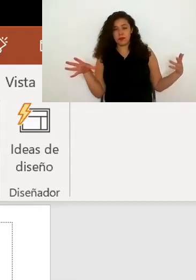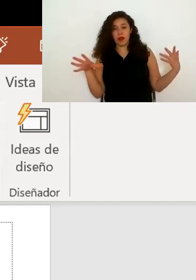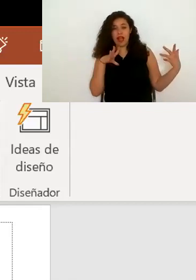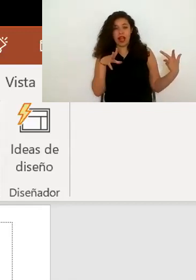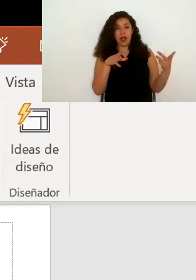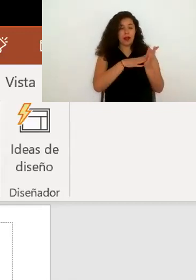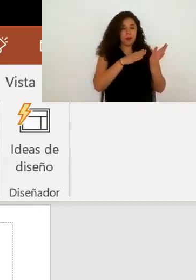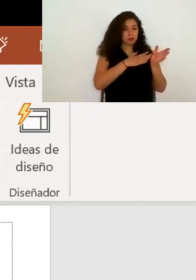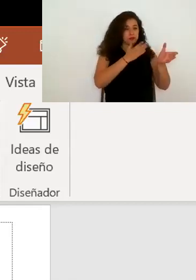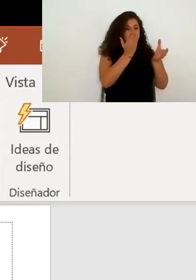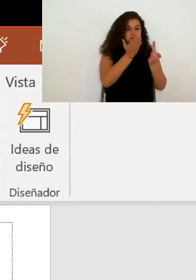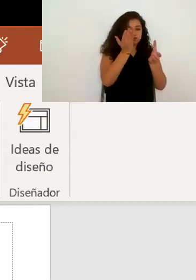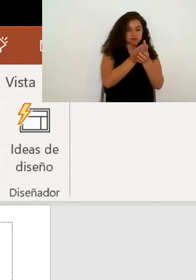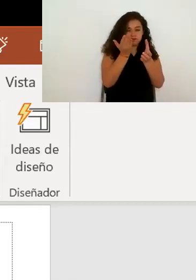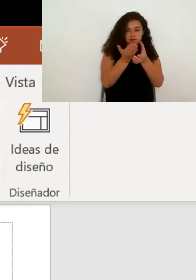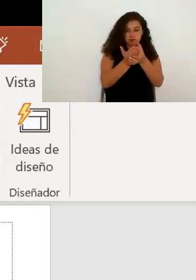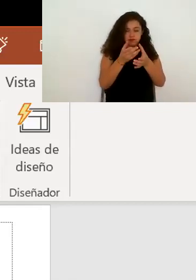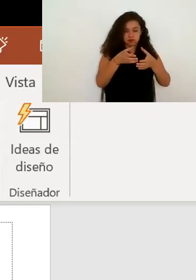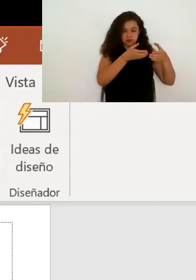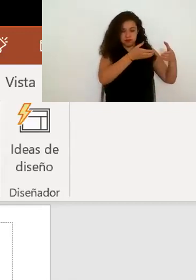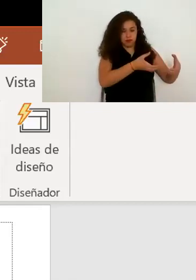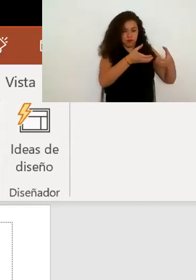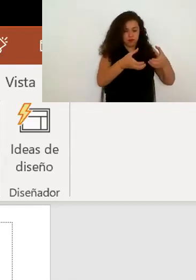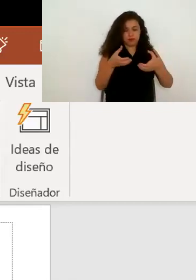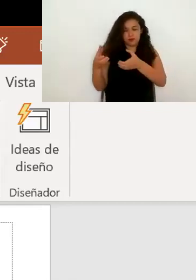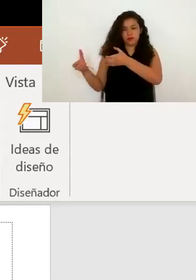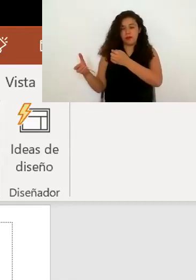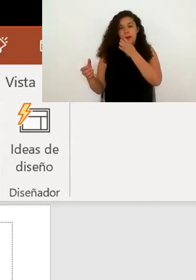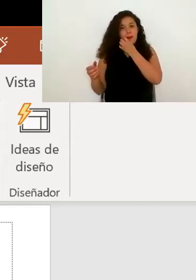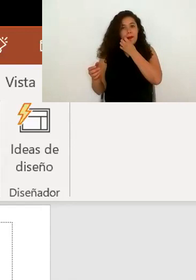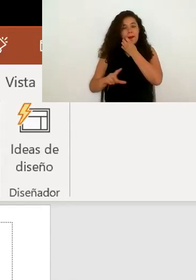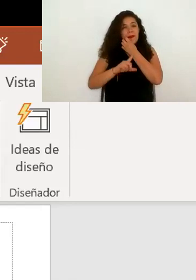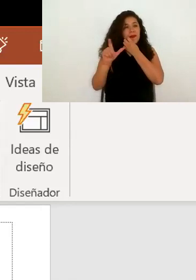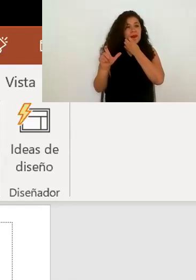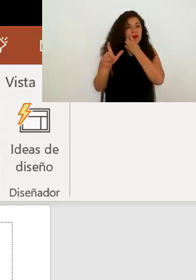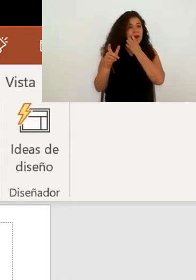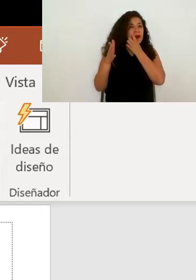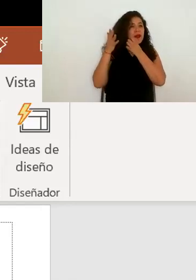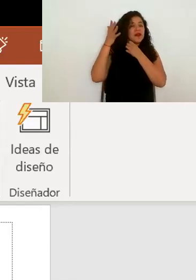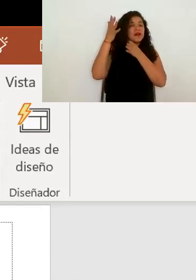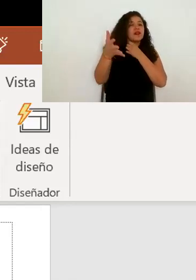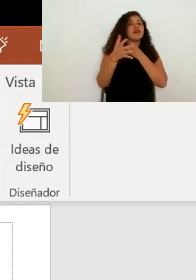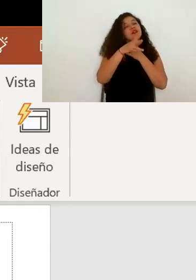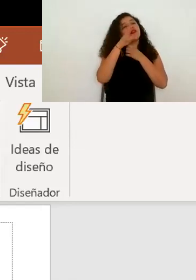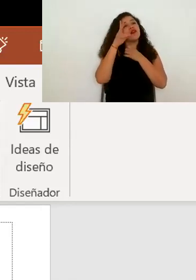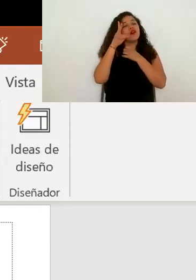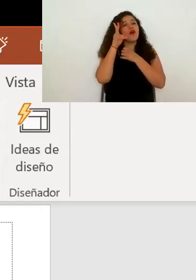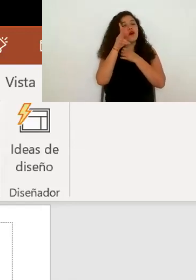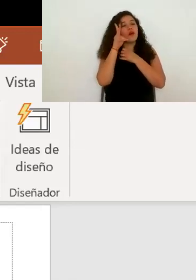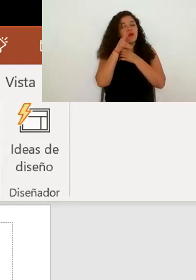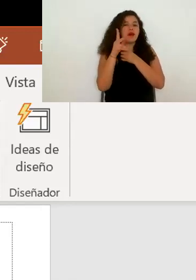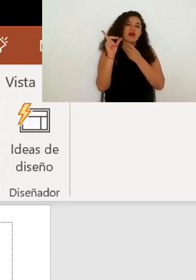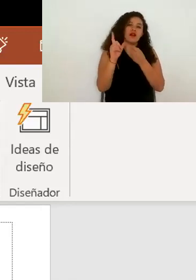de documentos que en su momento nos servirán para evidenciar o solicitar una jubilación, ¿no? O